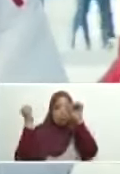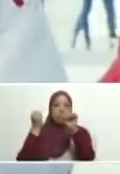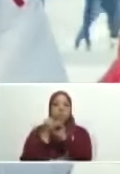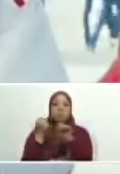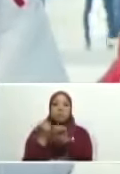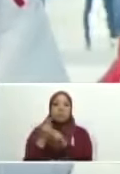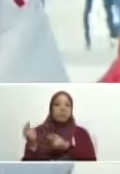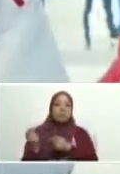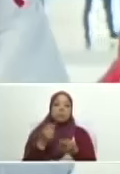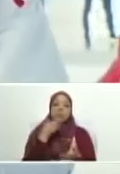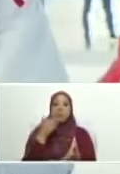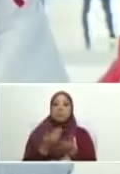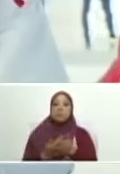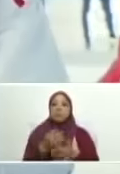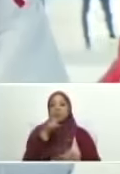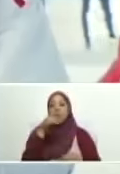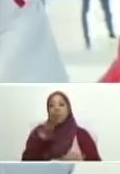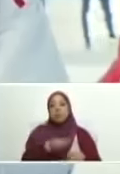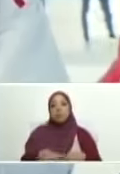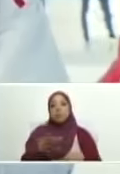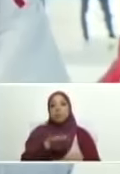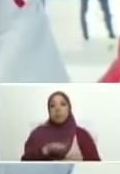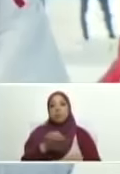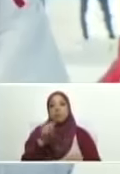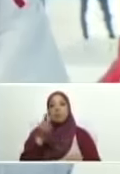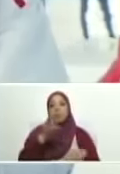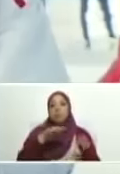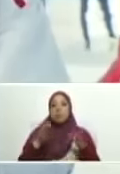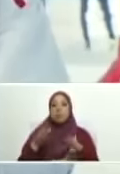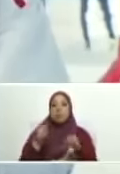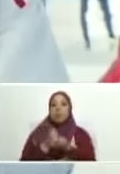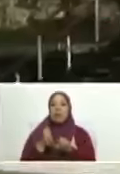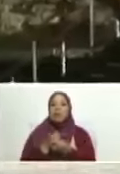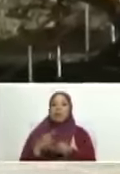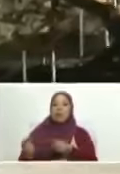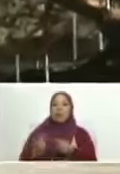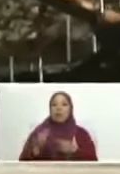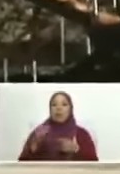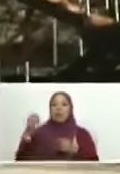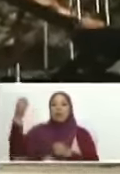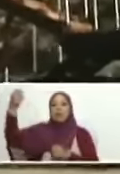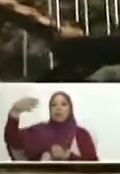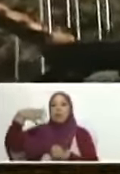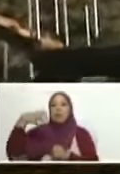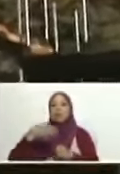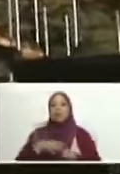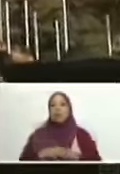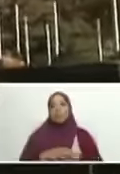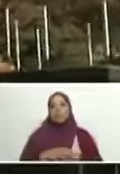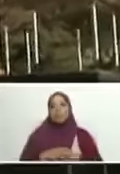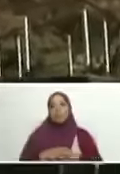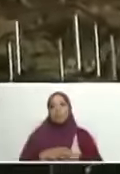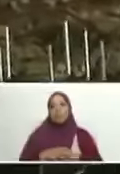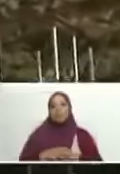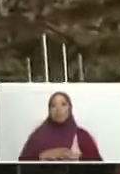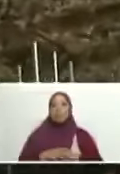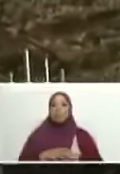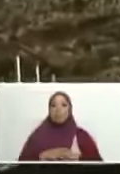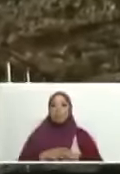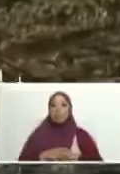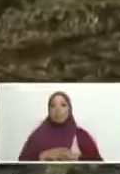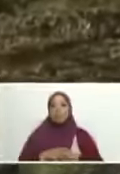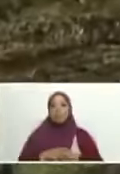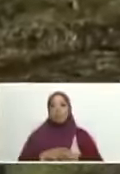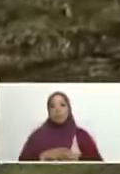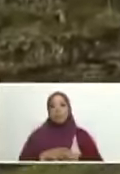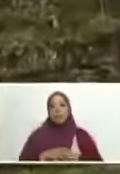fronteras, la rosa de viento y el reloj solar. son elementos del museo, muy importante, no me